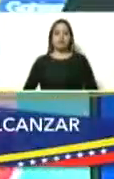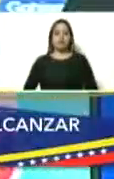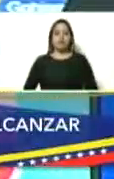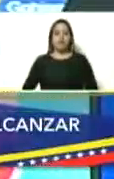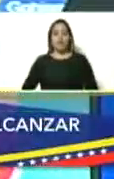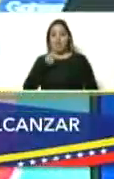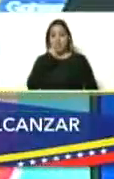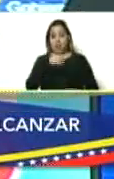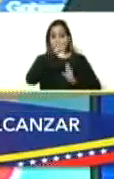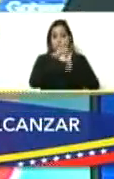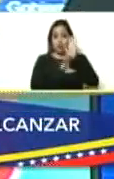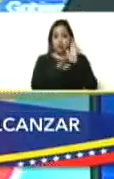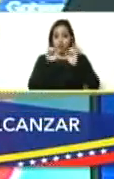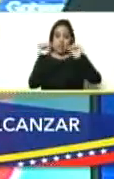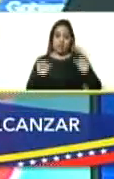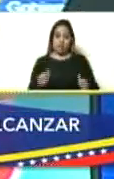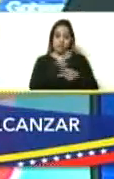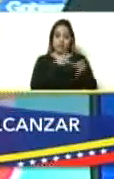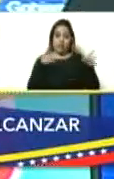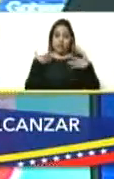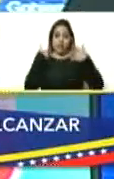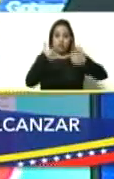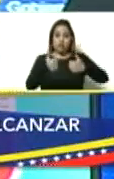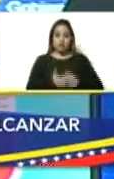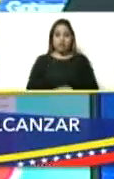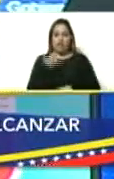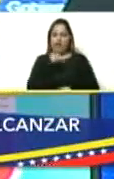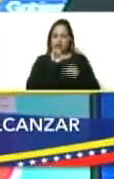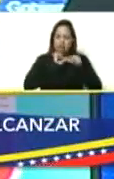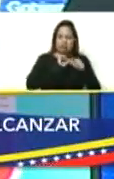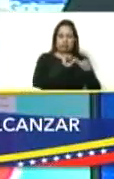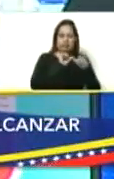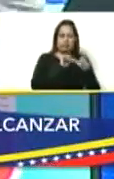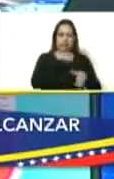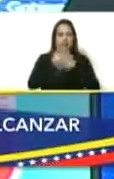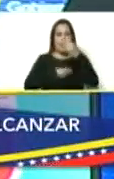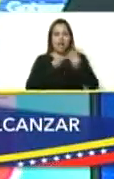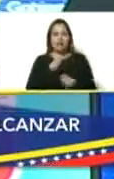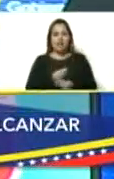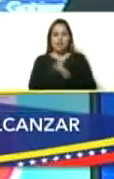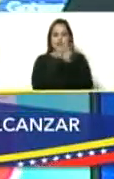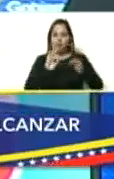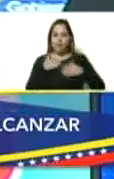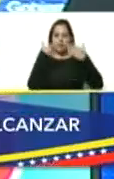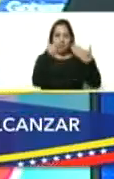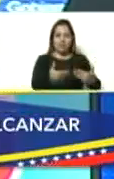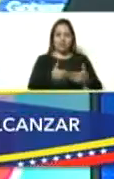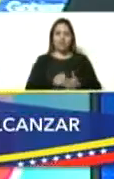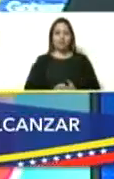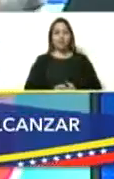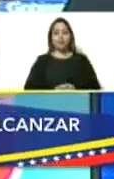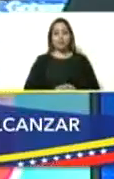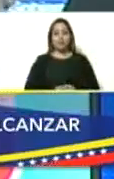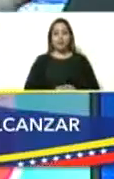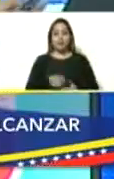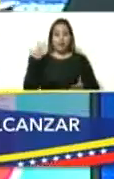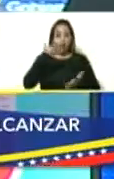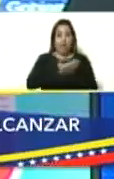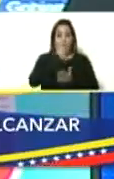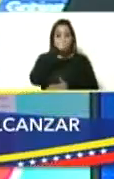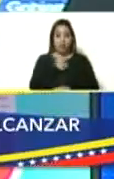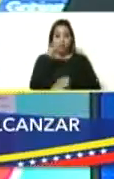constitucional del sistema público de salud que estamos empeñados en construir de manera avanzada en estos años que